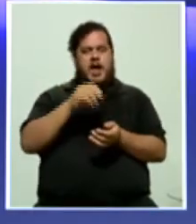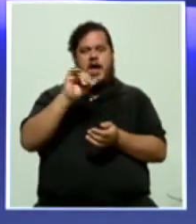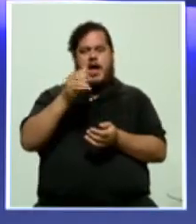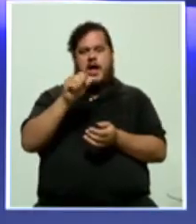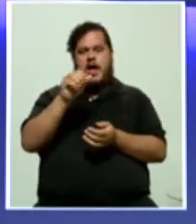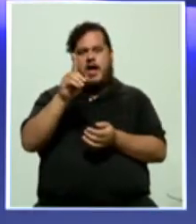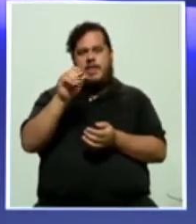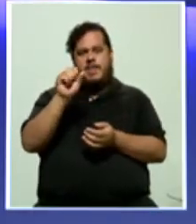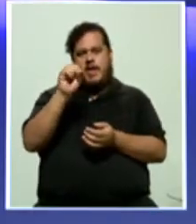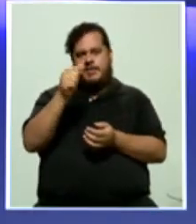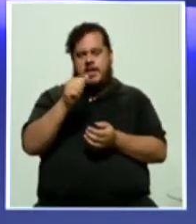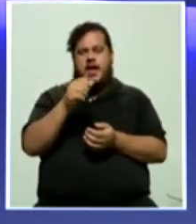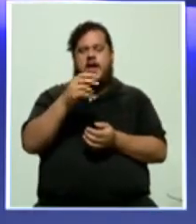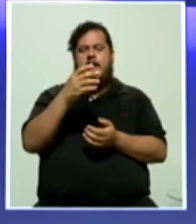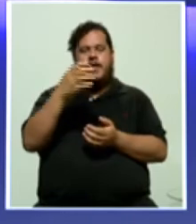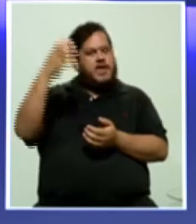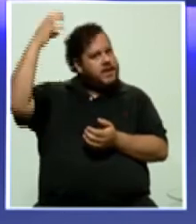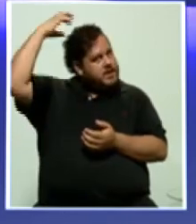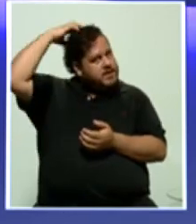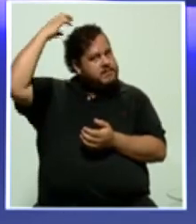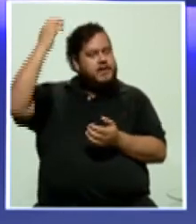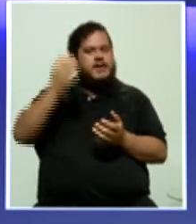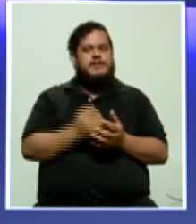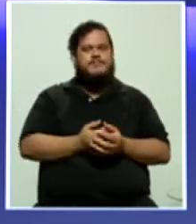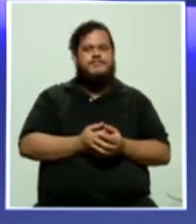desde Jerusalén, en Israel.